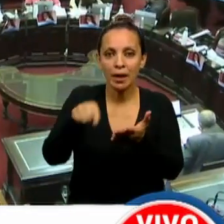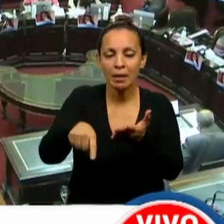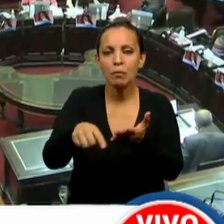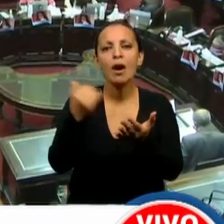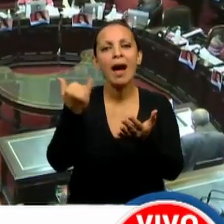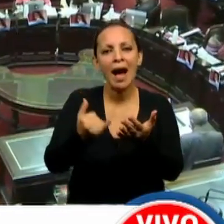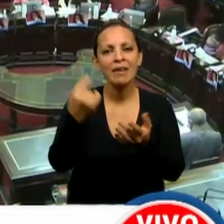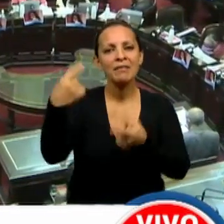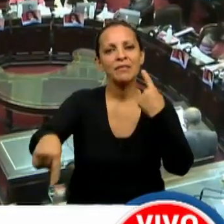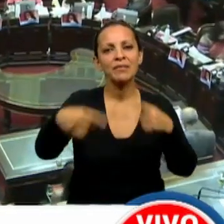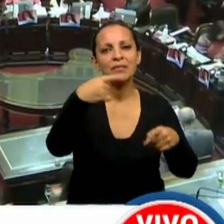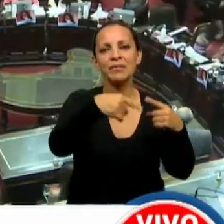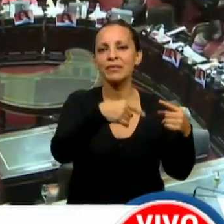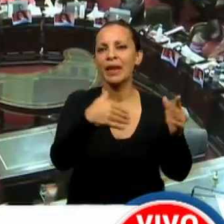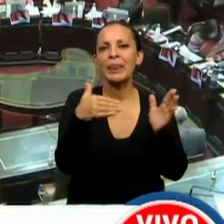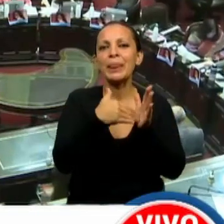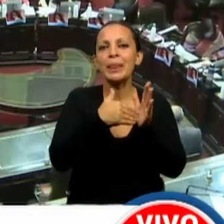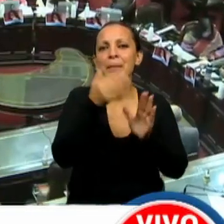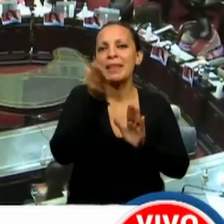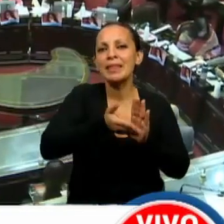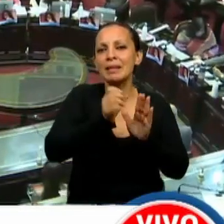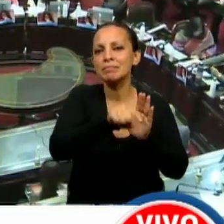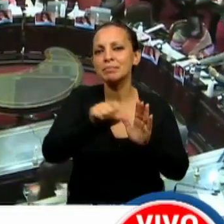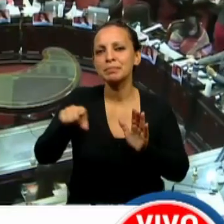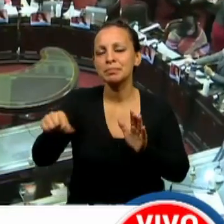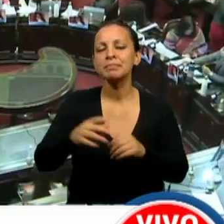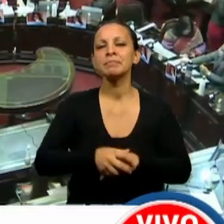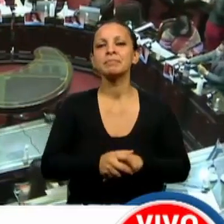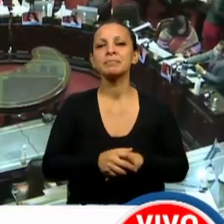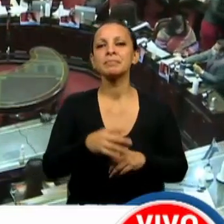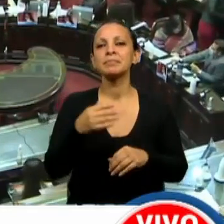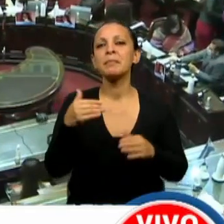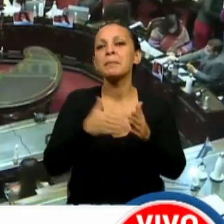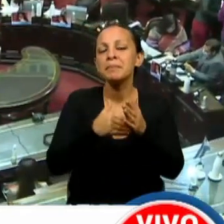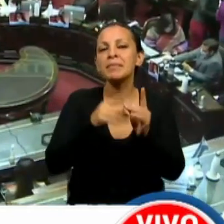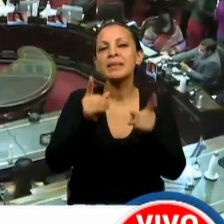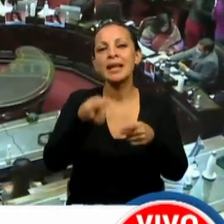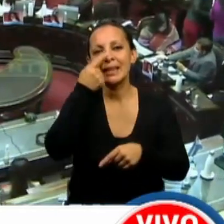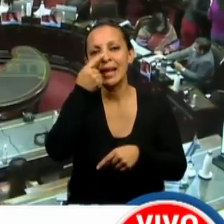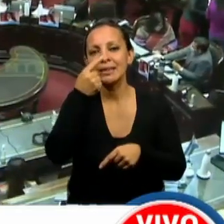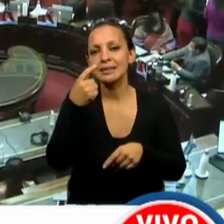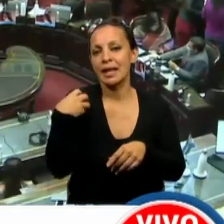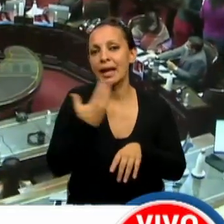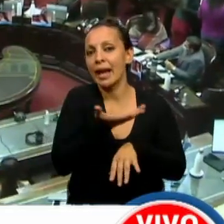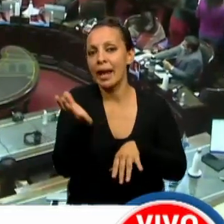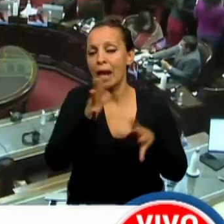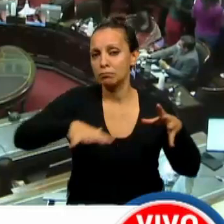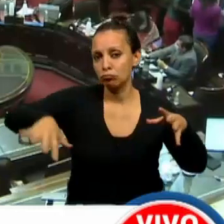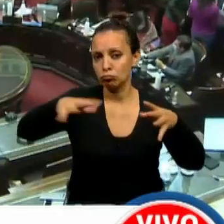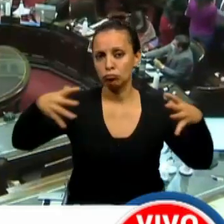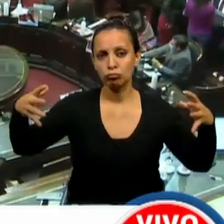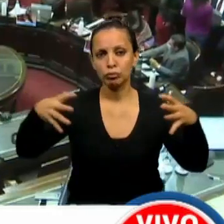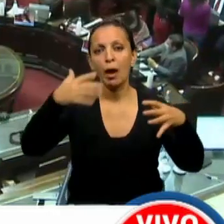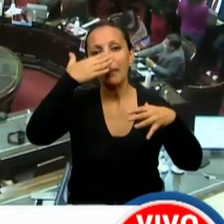de proporcionalidad, poniendo en primer lugar el interés general para luego